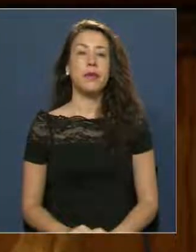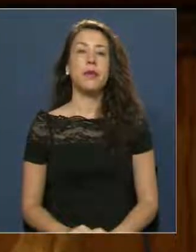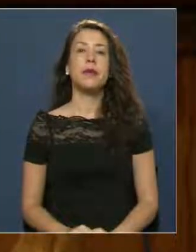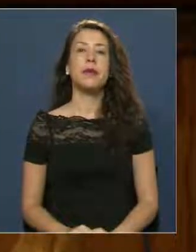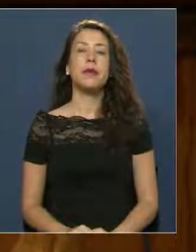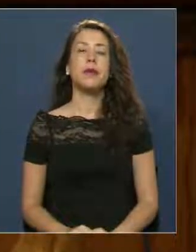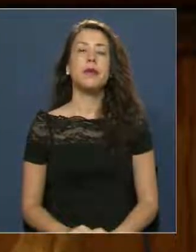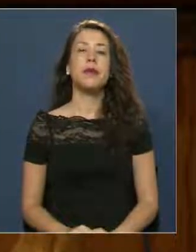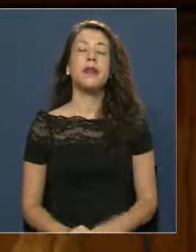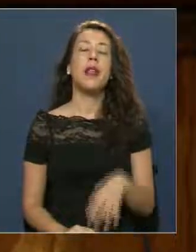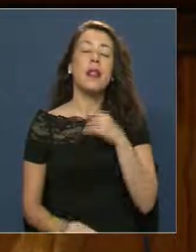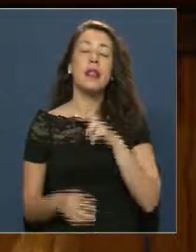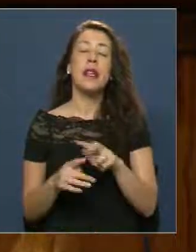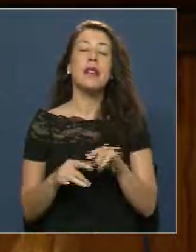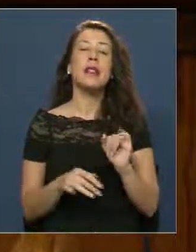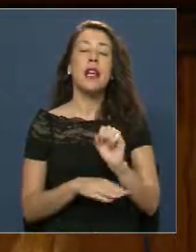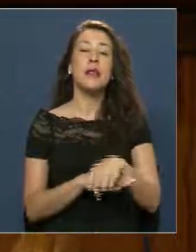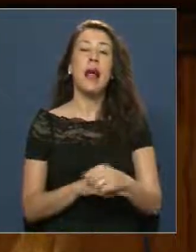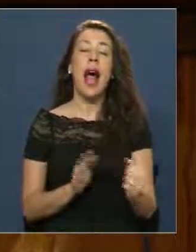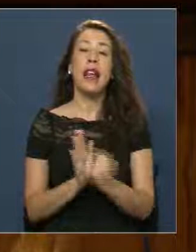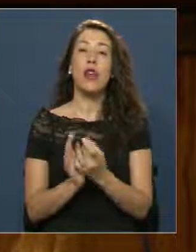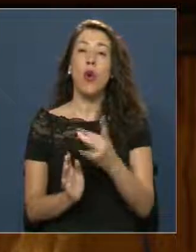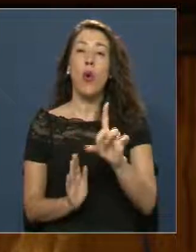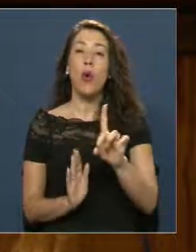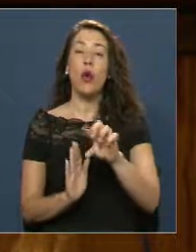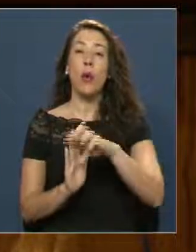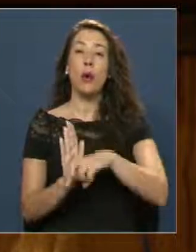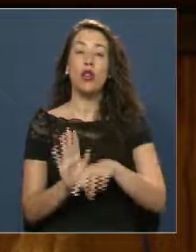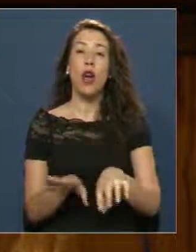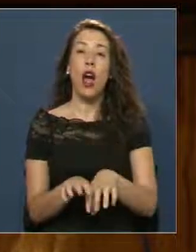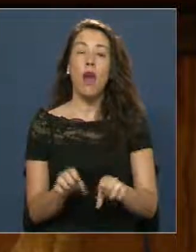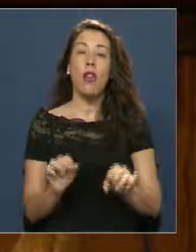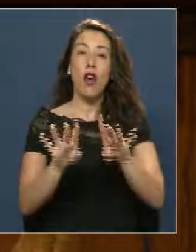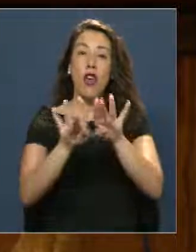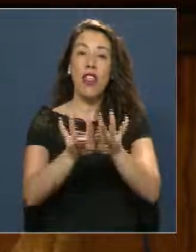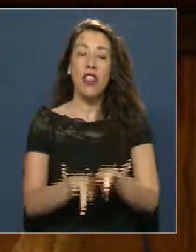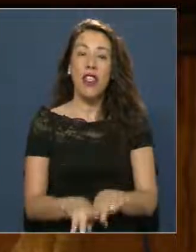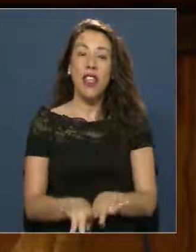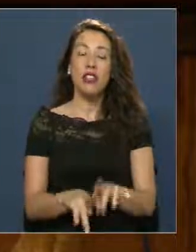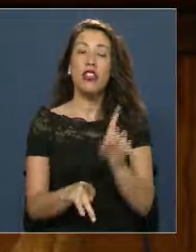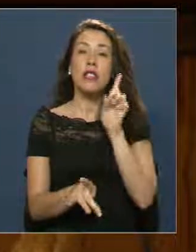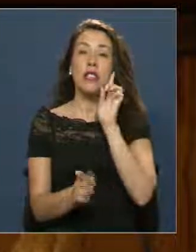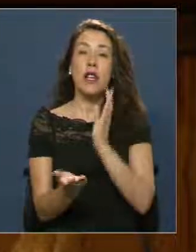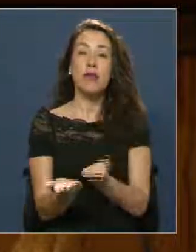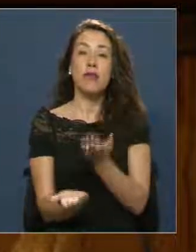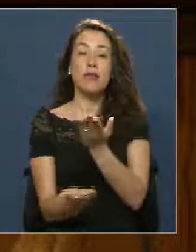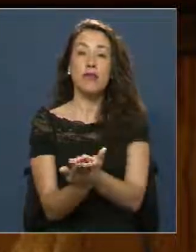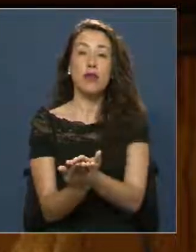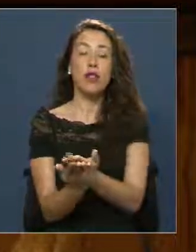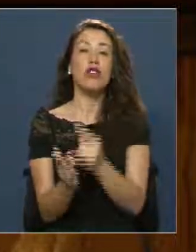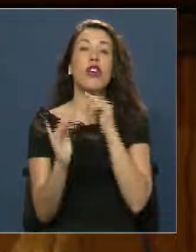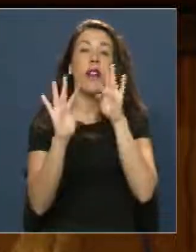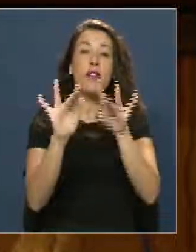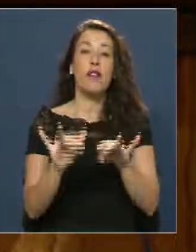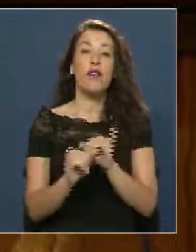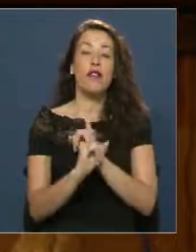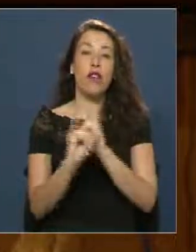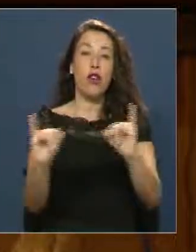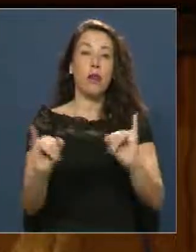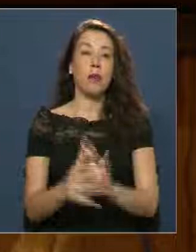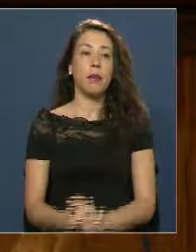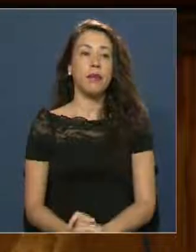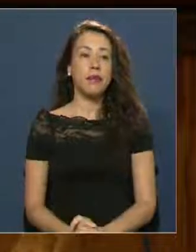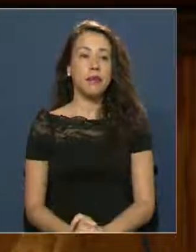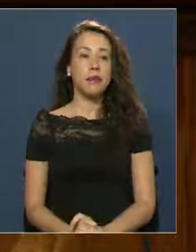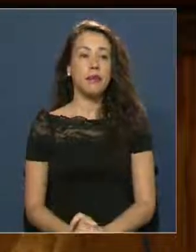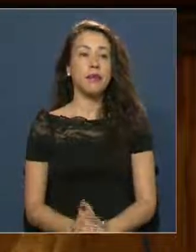cual propone adoptar el artículo único del proyecto de acuerdo, cuyo texto se contiene en dicho informe. He dicho,